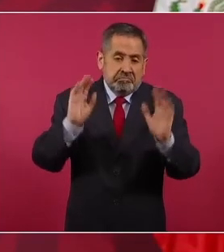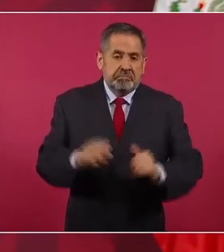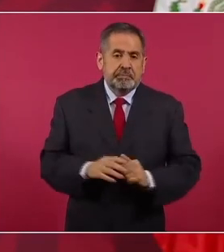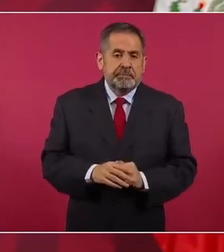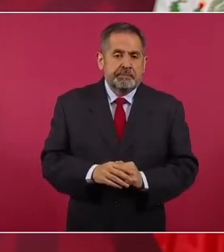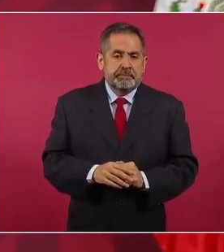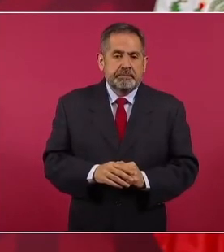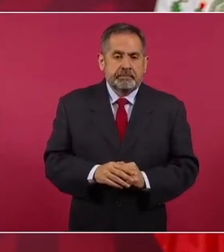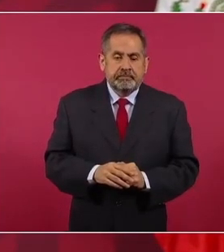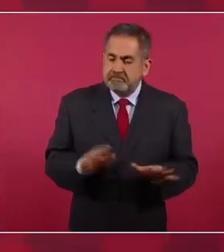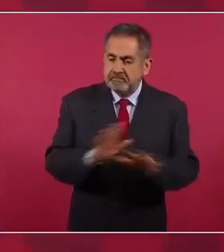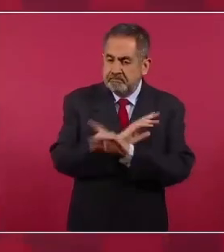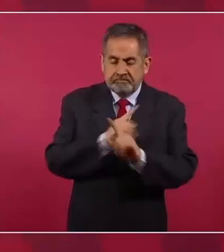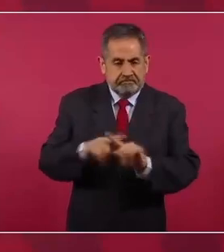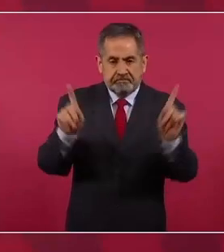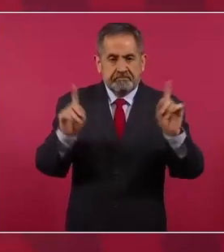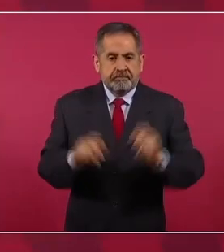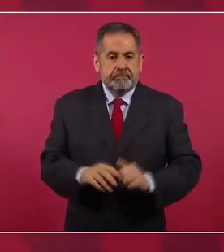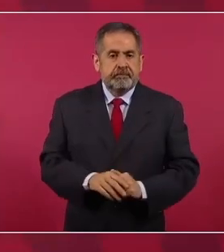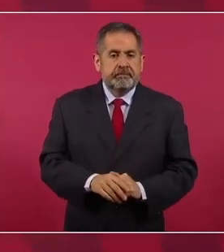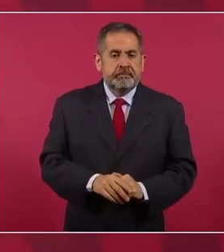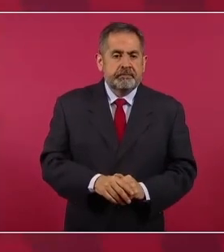Ha cambiado mucho.